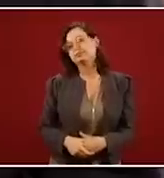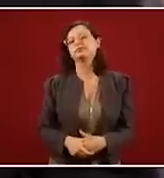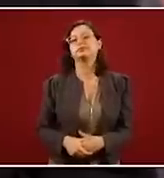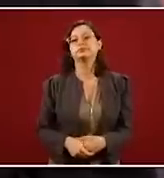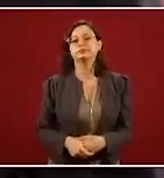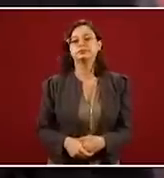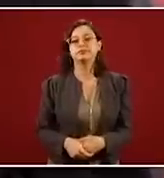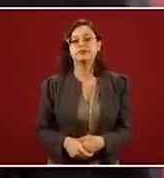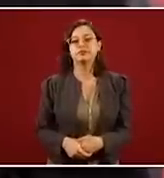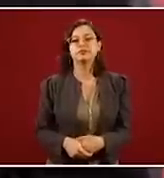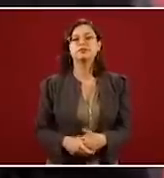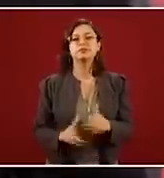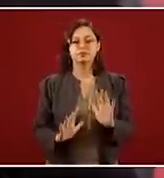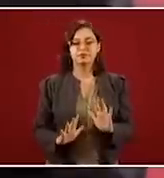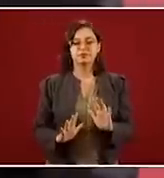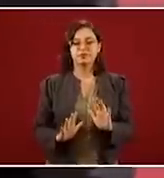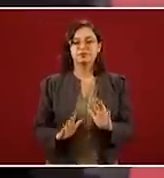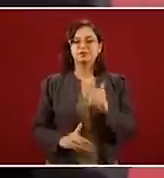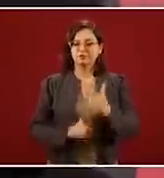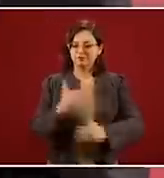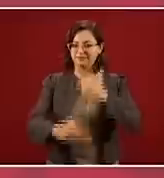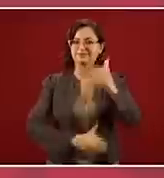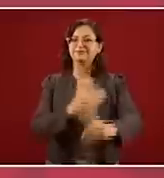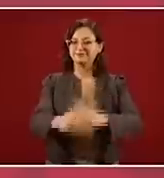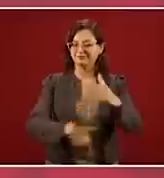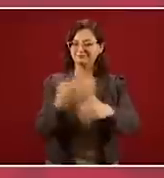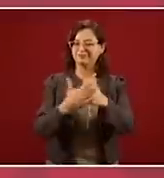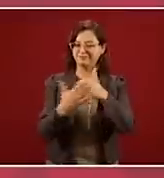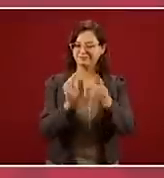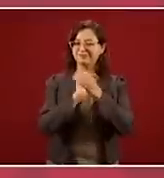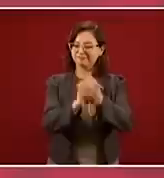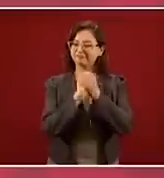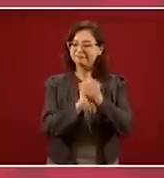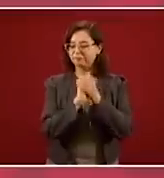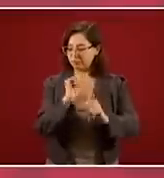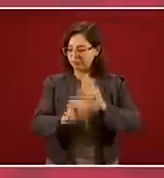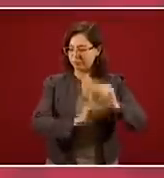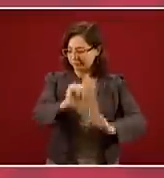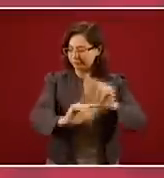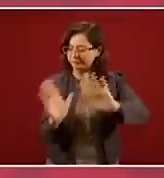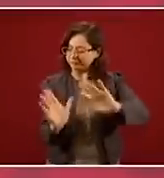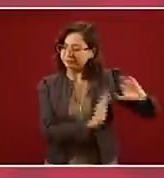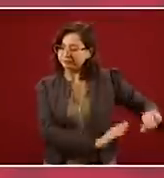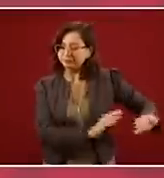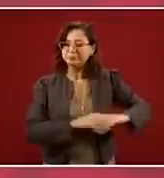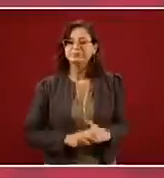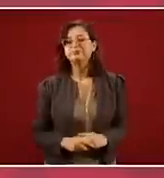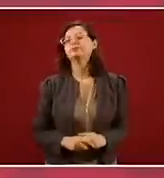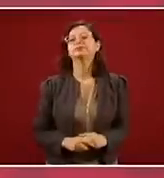que por cierto, ahí vamos avanzando, y se va a rifar, pero vamos poco a poco. Bueno, en ese